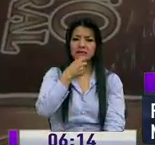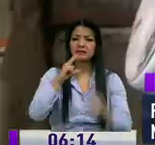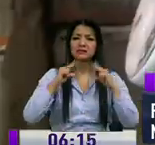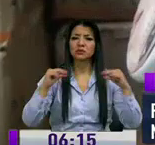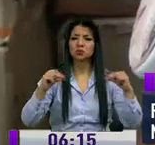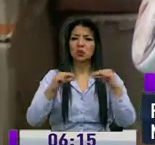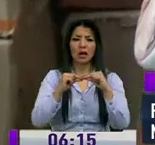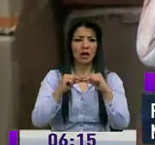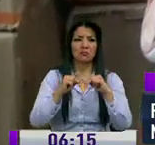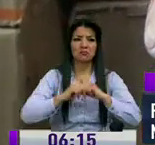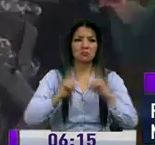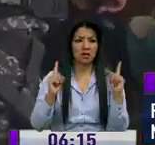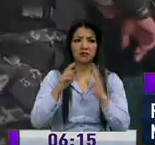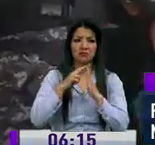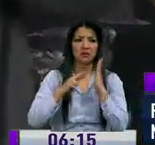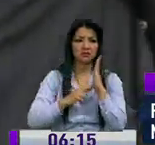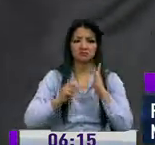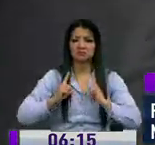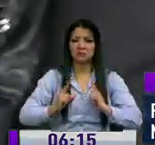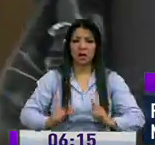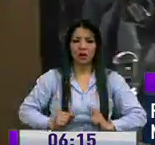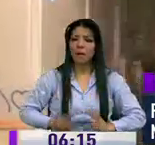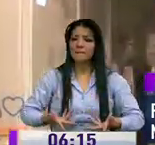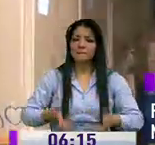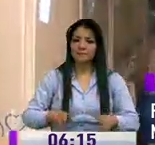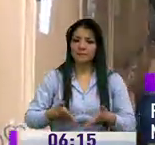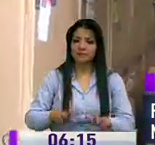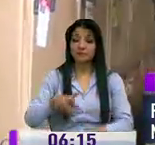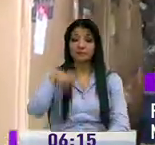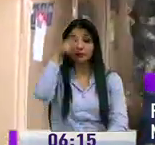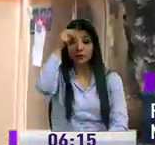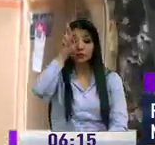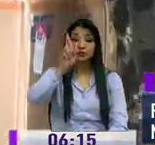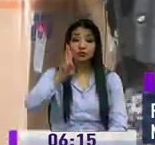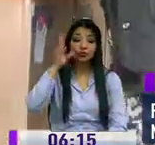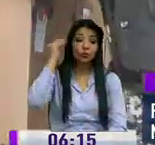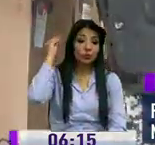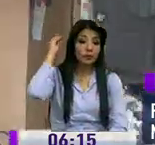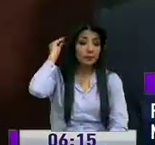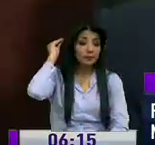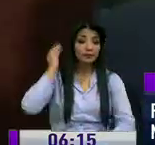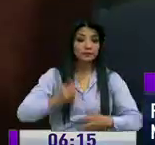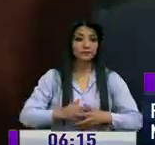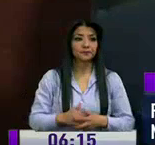registro sanitario. El operativo se lo realizó al norte y sur de la ciudad de Riobamba.